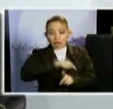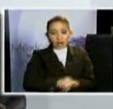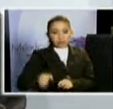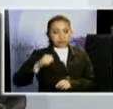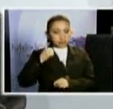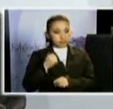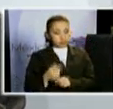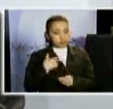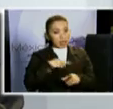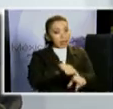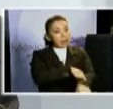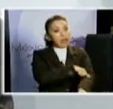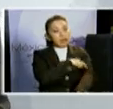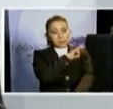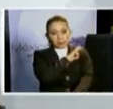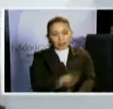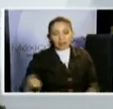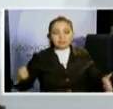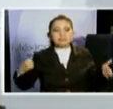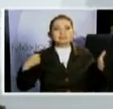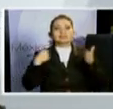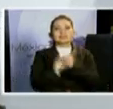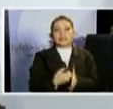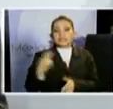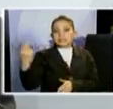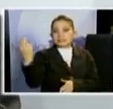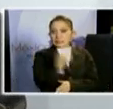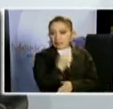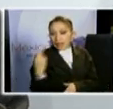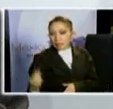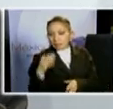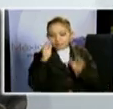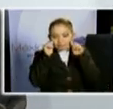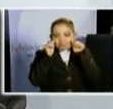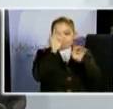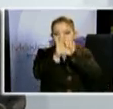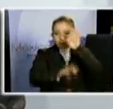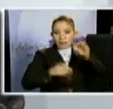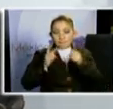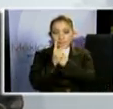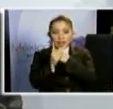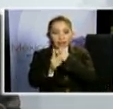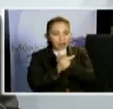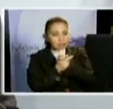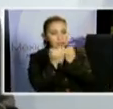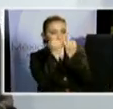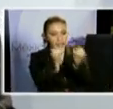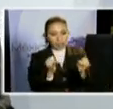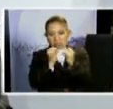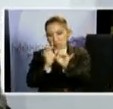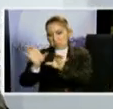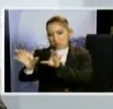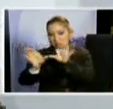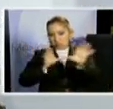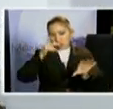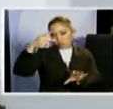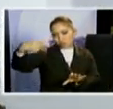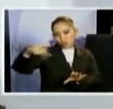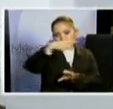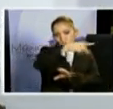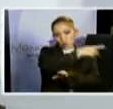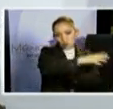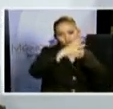durable es aquel que puede satisfacer las necesidades centrales de los países independientemente de sus niveles